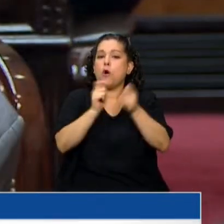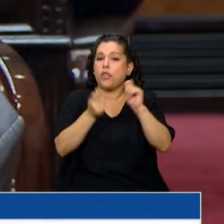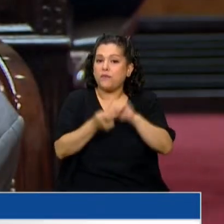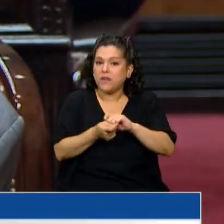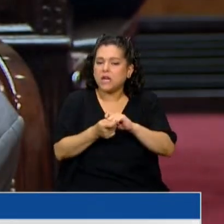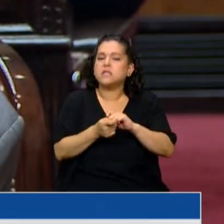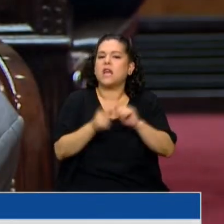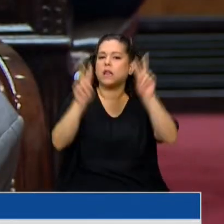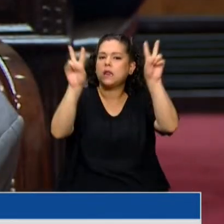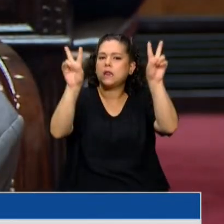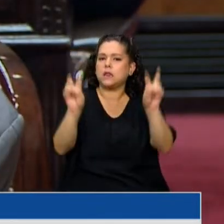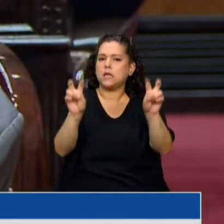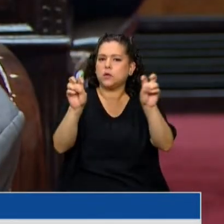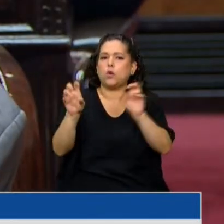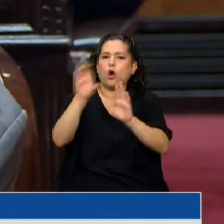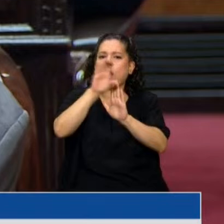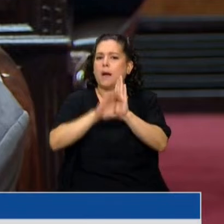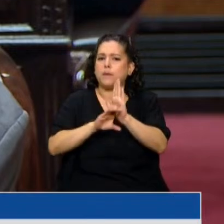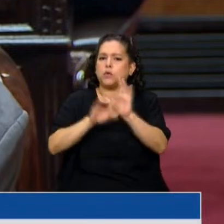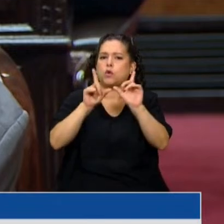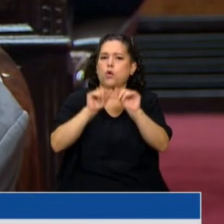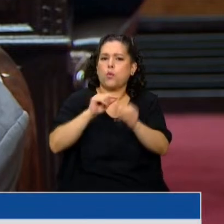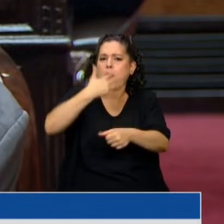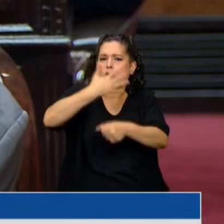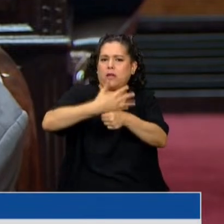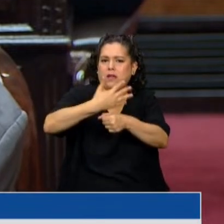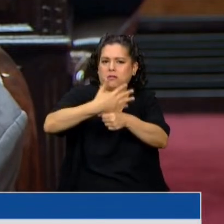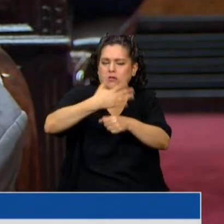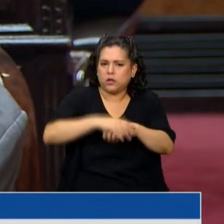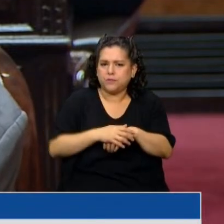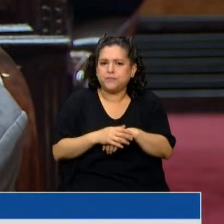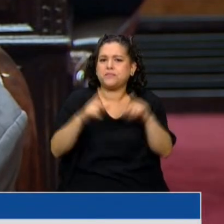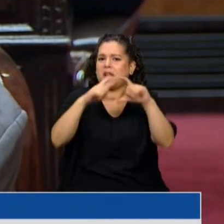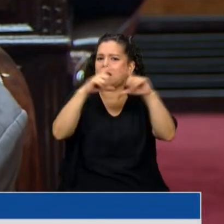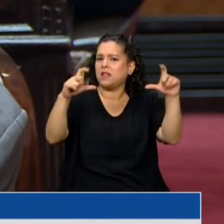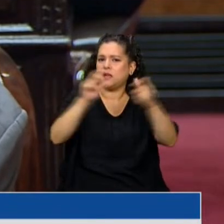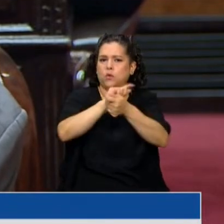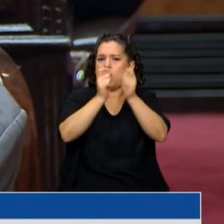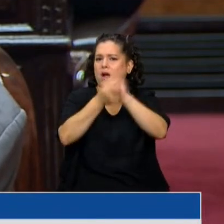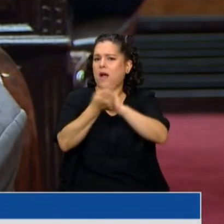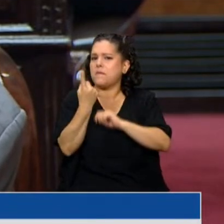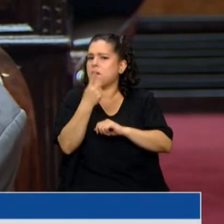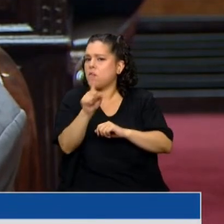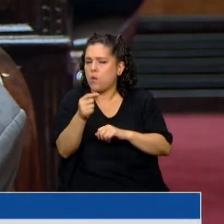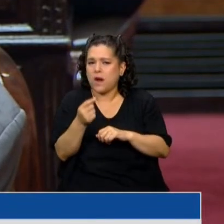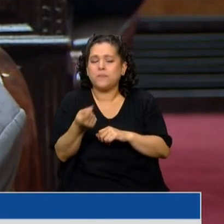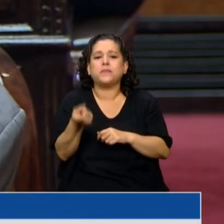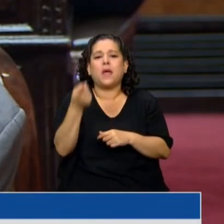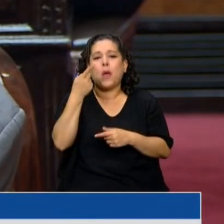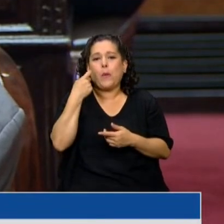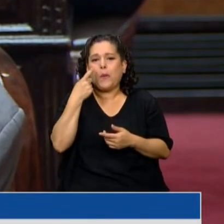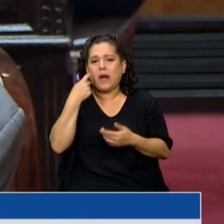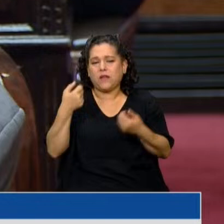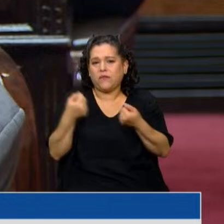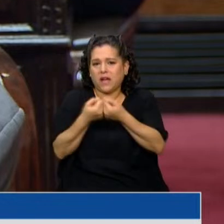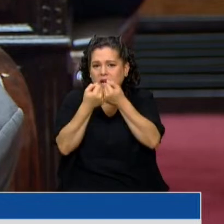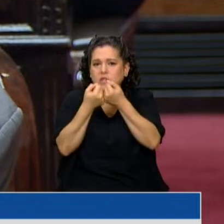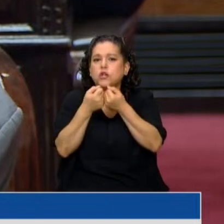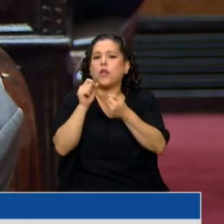modifícase el título del capítulo 5 por el siguiente: verificación de la